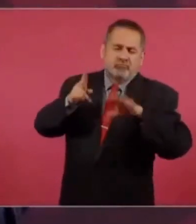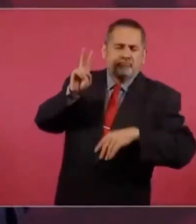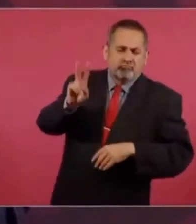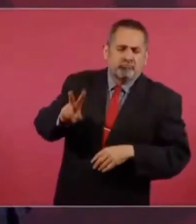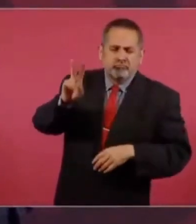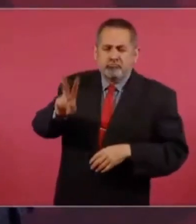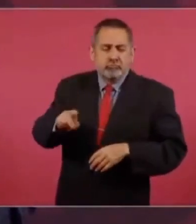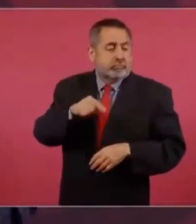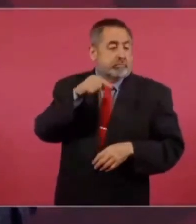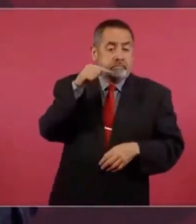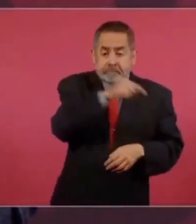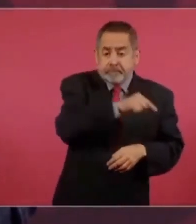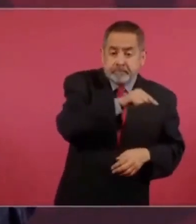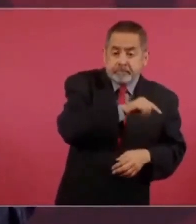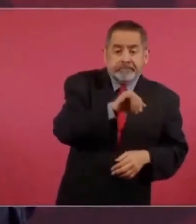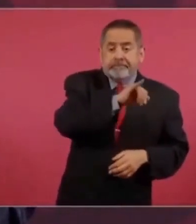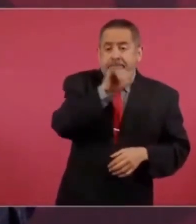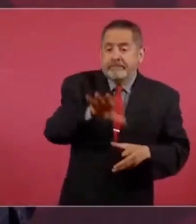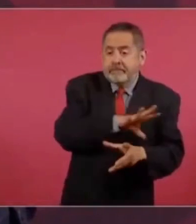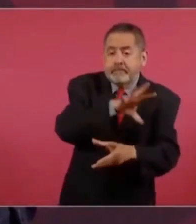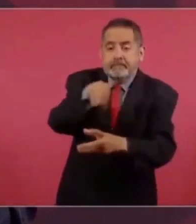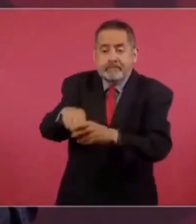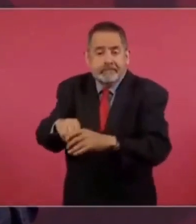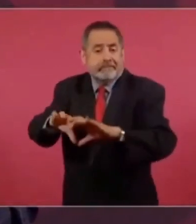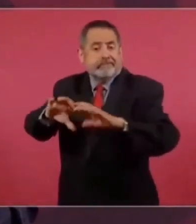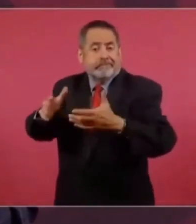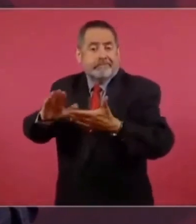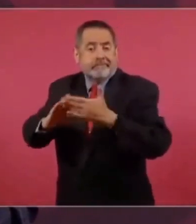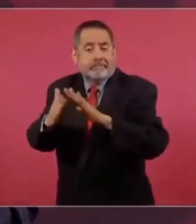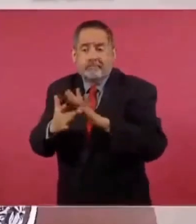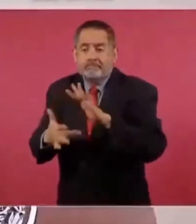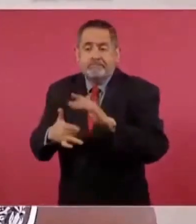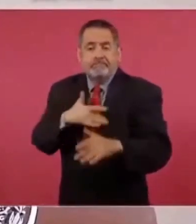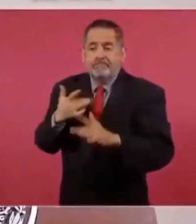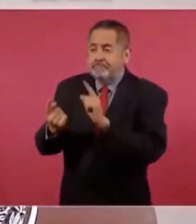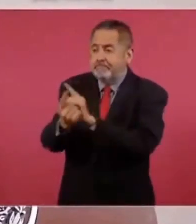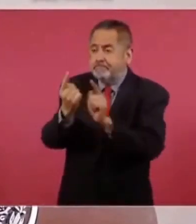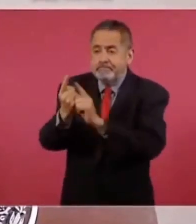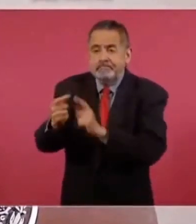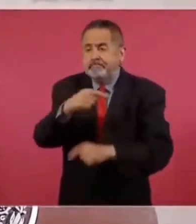Nunca se metieron a trabajar en las comunidades.